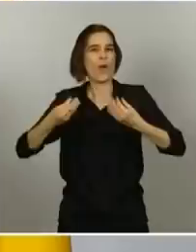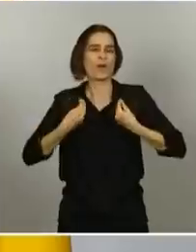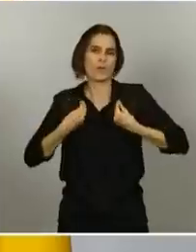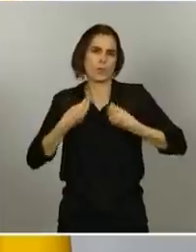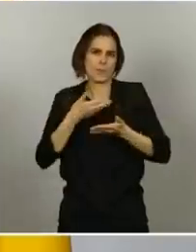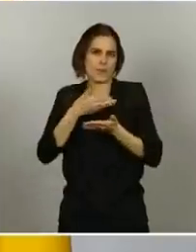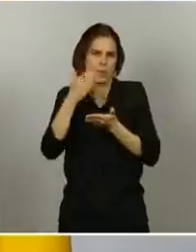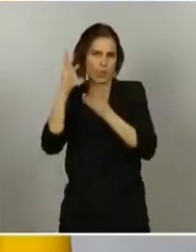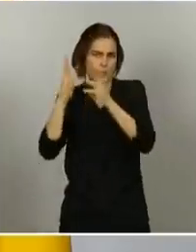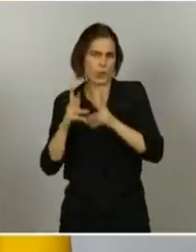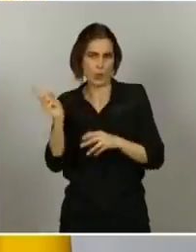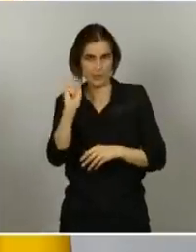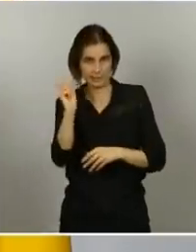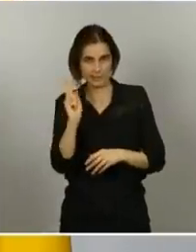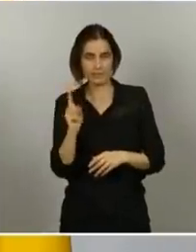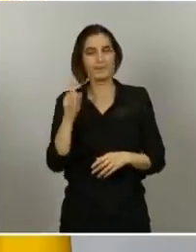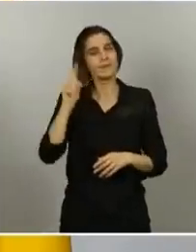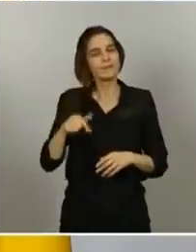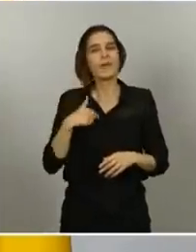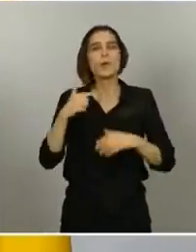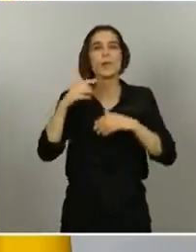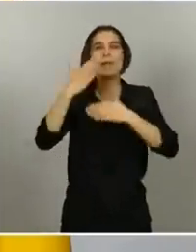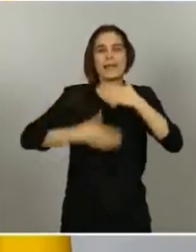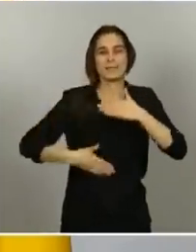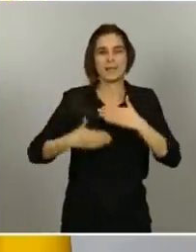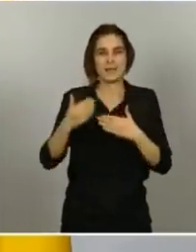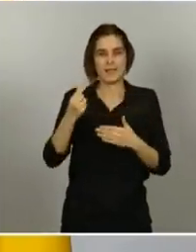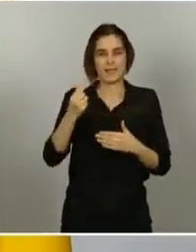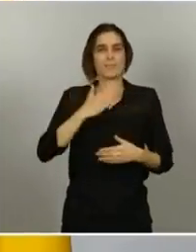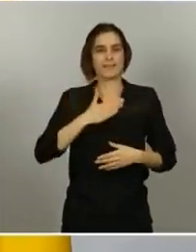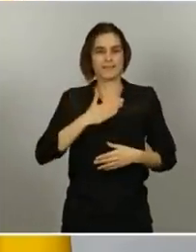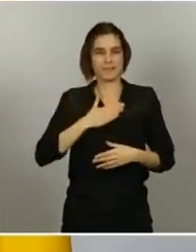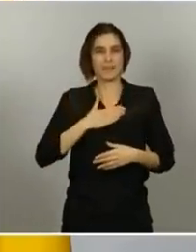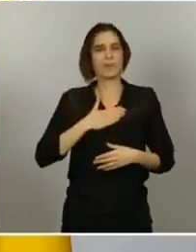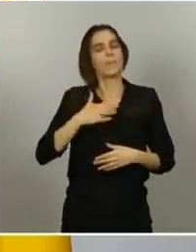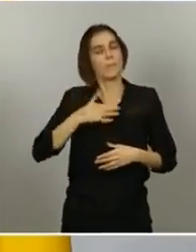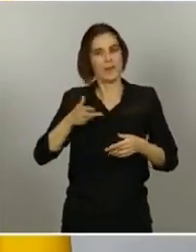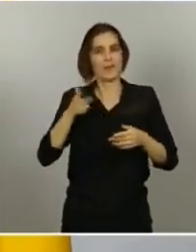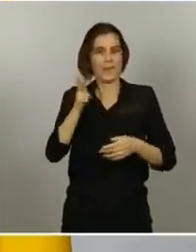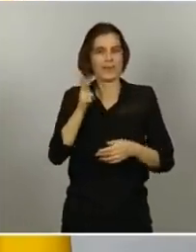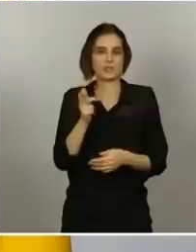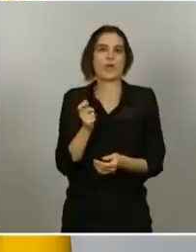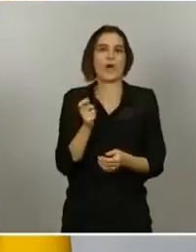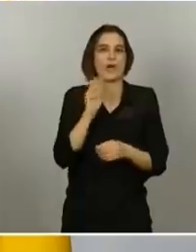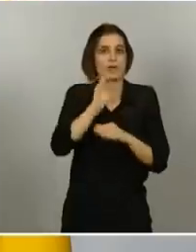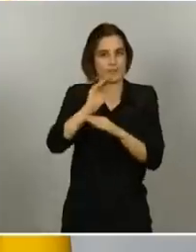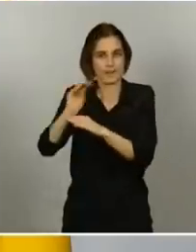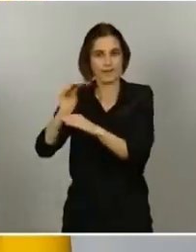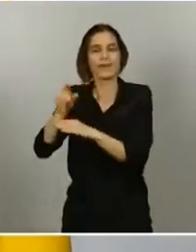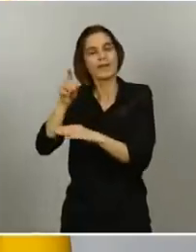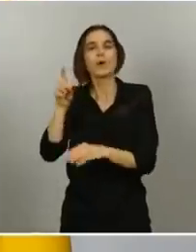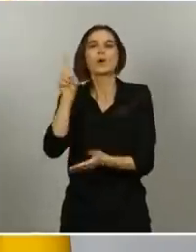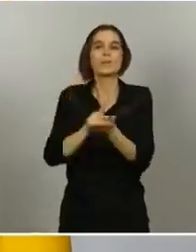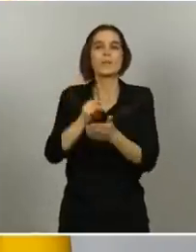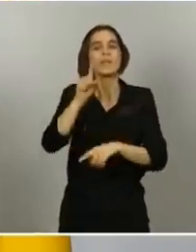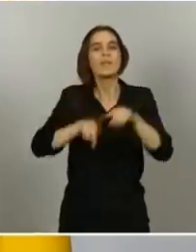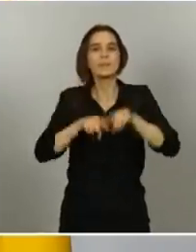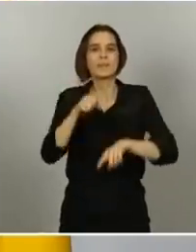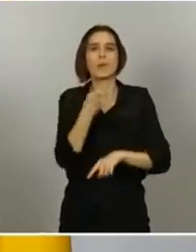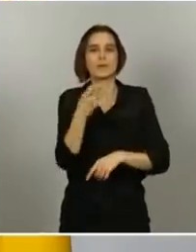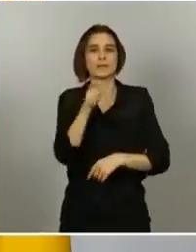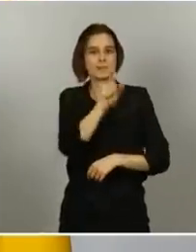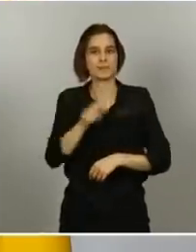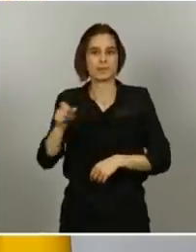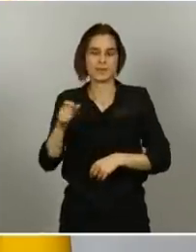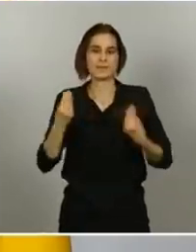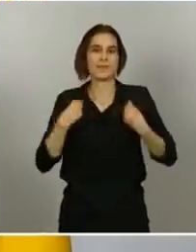patrimonio para acceder á prestación que de novo aumenta en función do número de persoas na unidade de convivencia ese límite de patrimonio para alcanzar